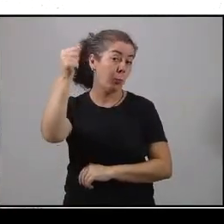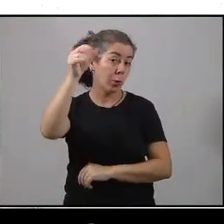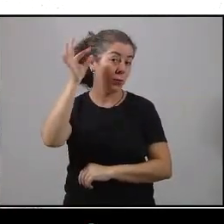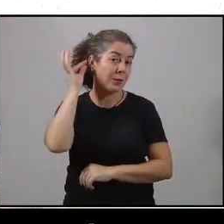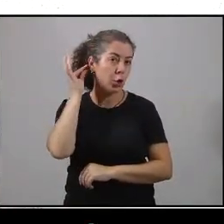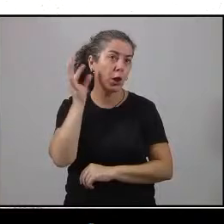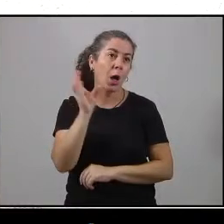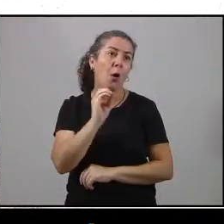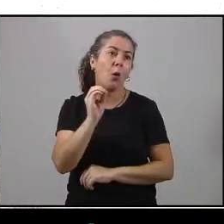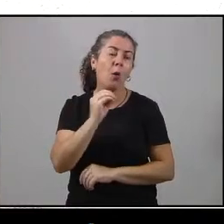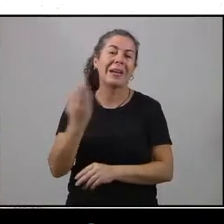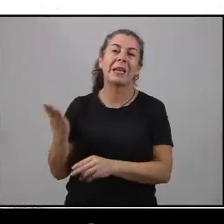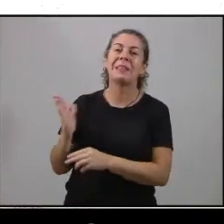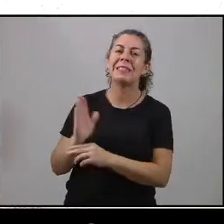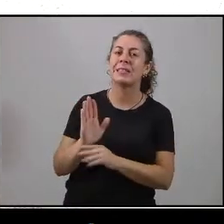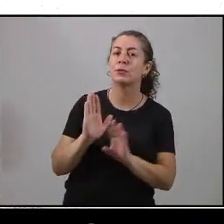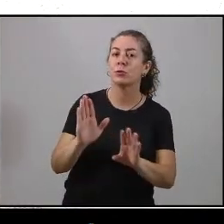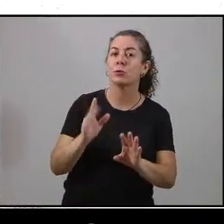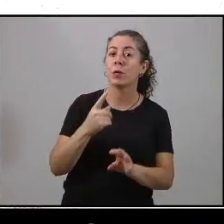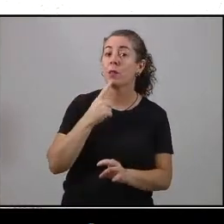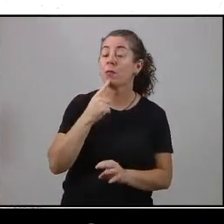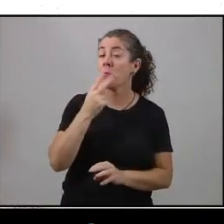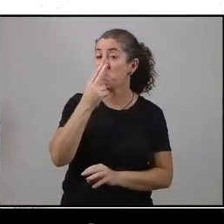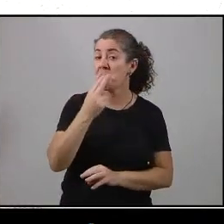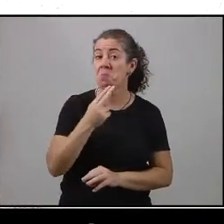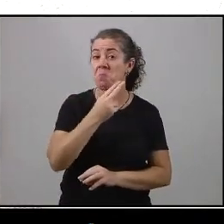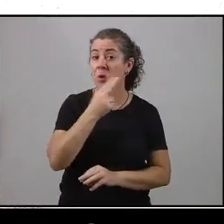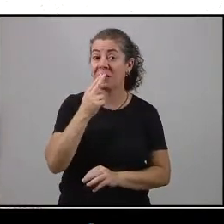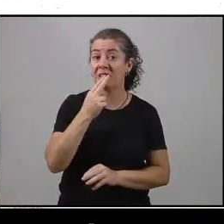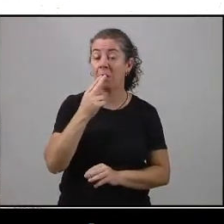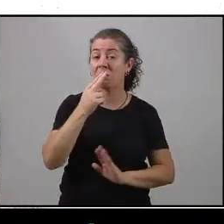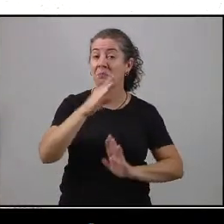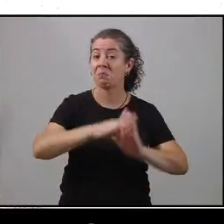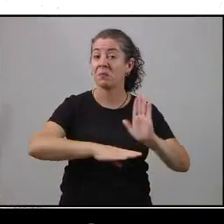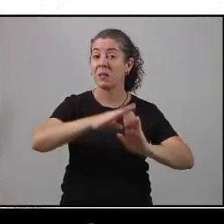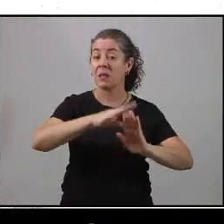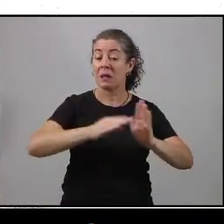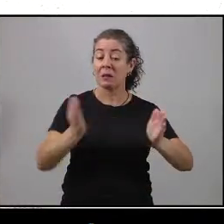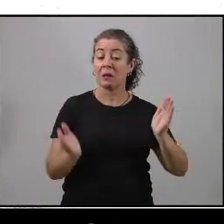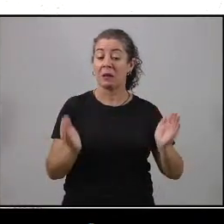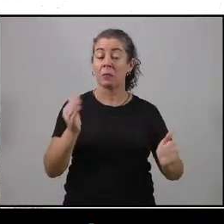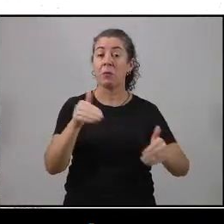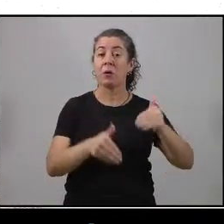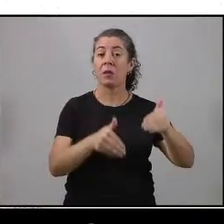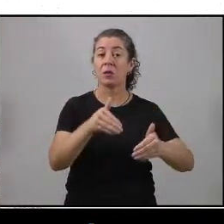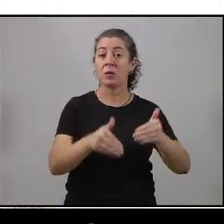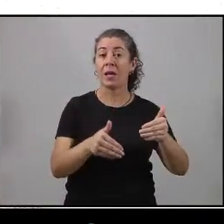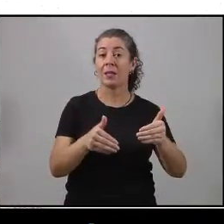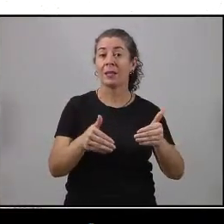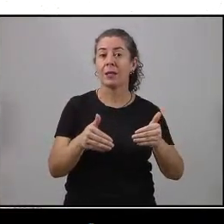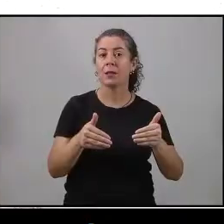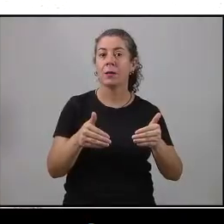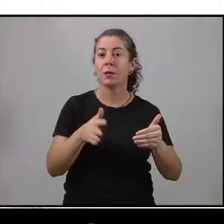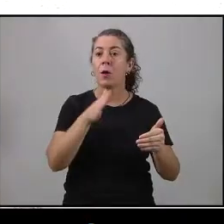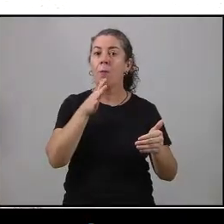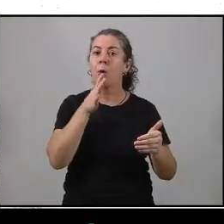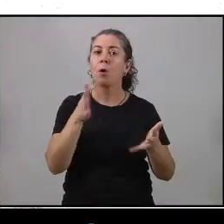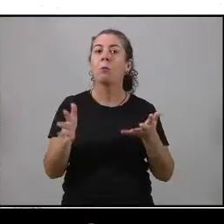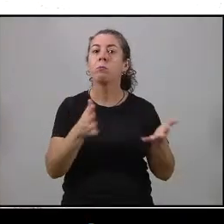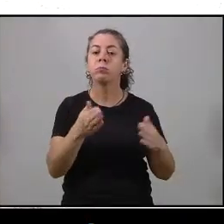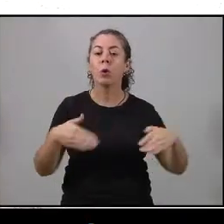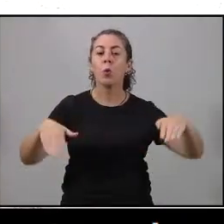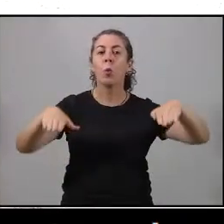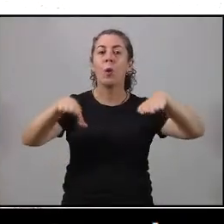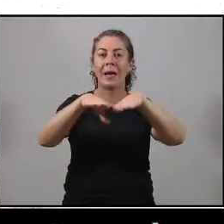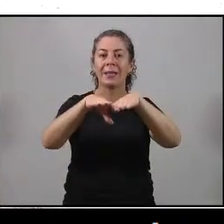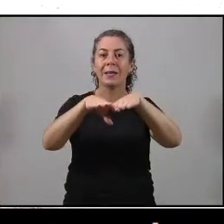representantes señalan, tanto uno, que era una promesa electoral de Guardiola que llegar a la media estatal, a la media del resto de